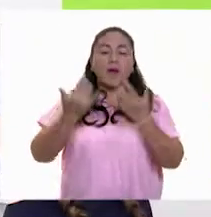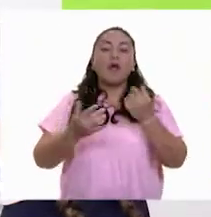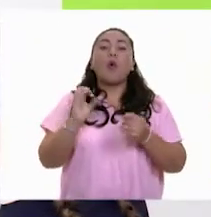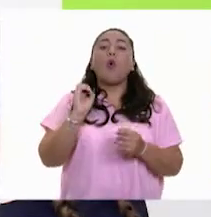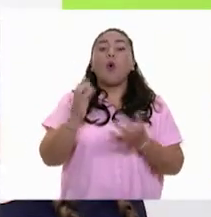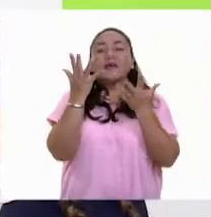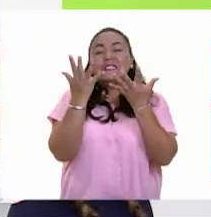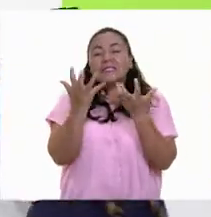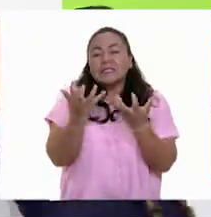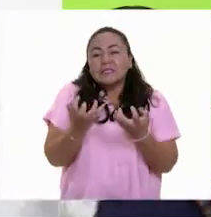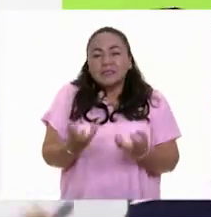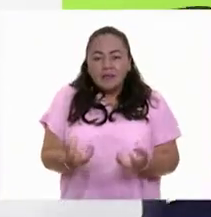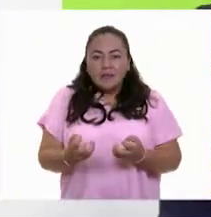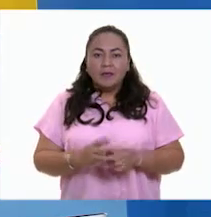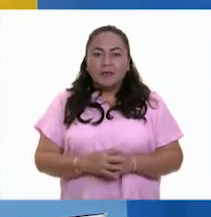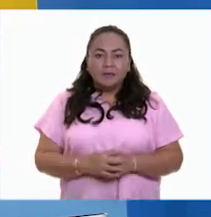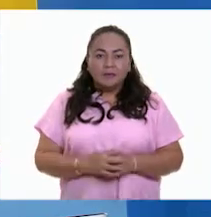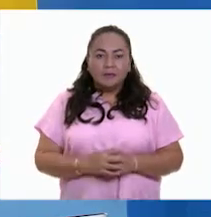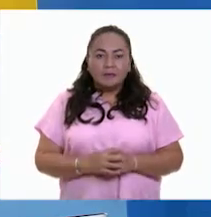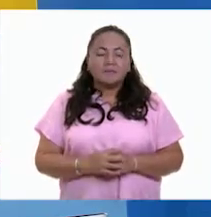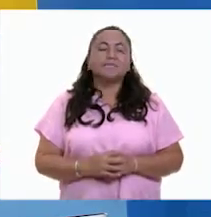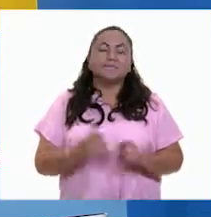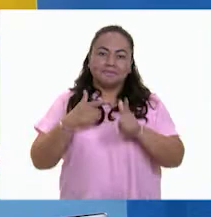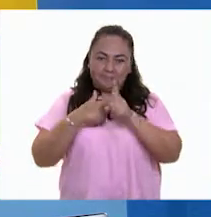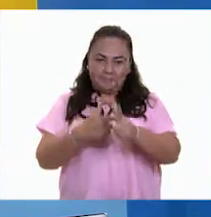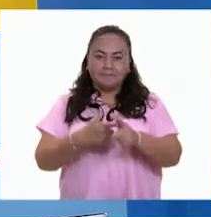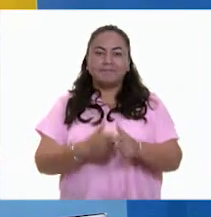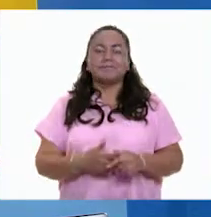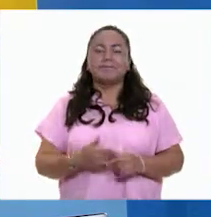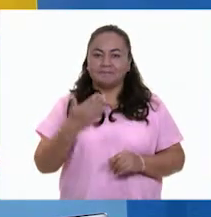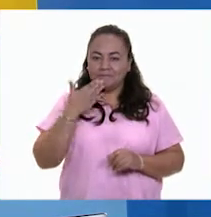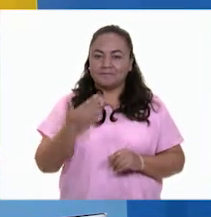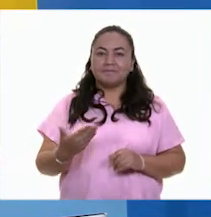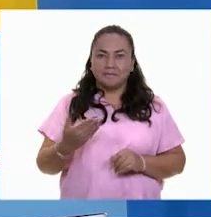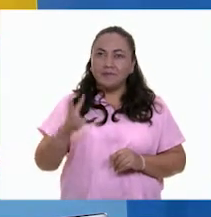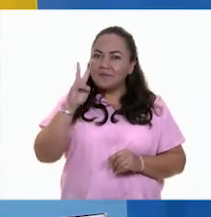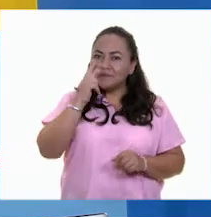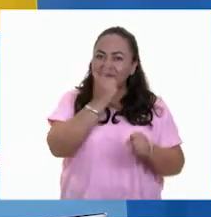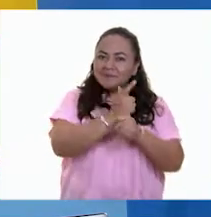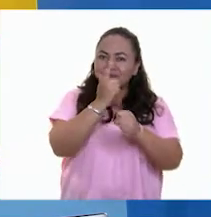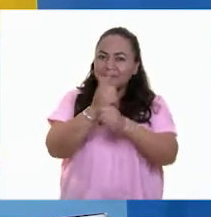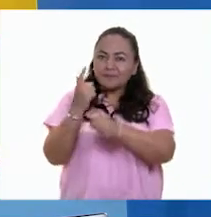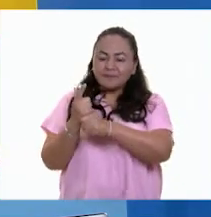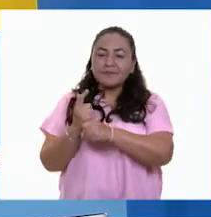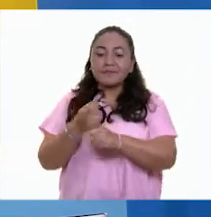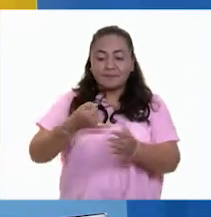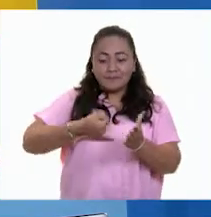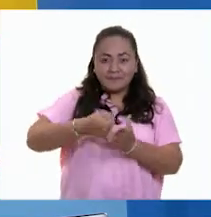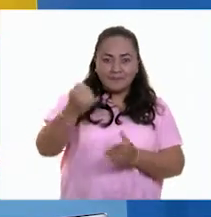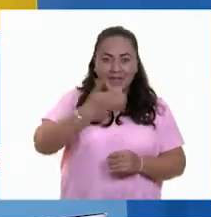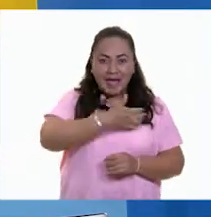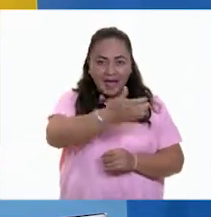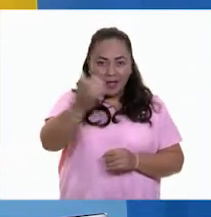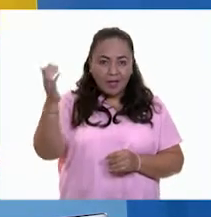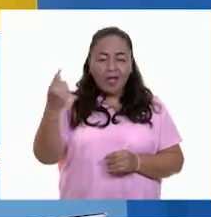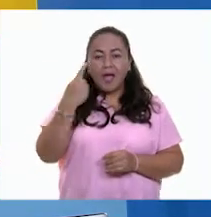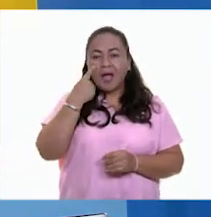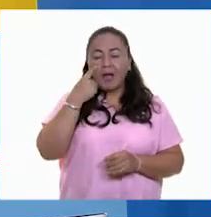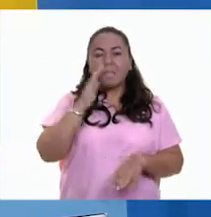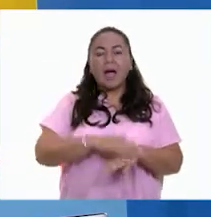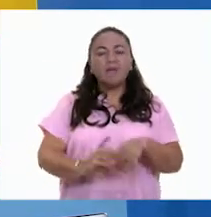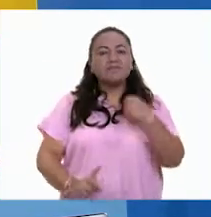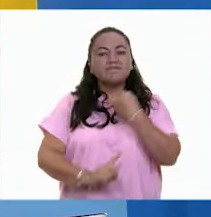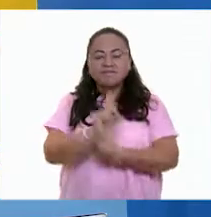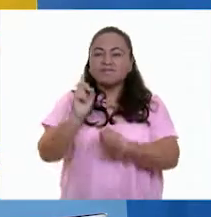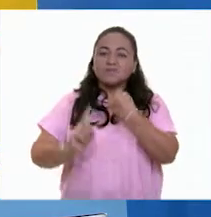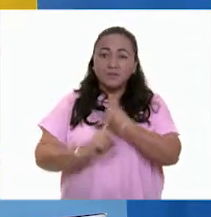sequía. Muy bien. Continuemos. Esto es correcto. Como podemos ver, el sector agrícola es de los más